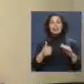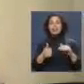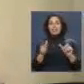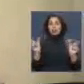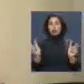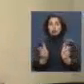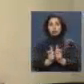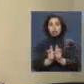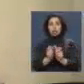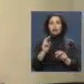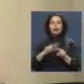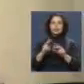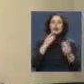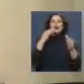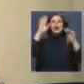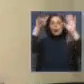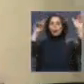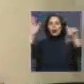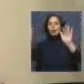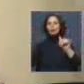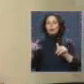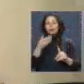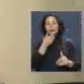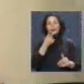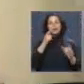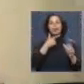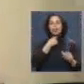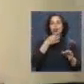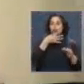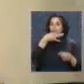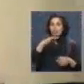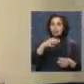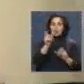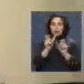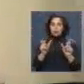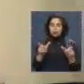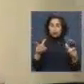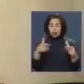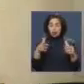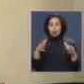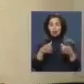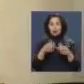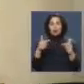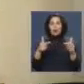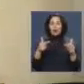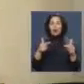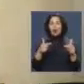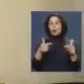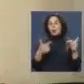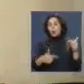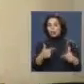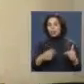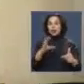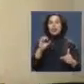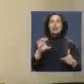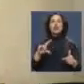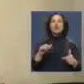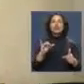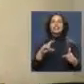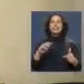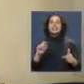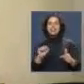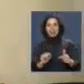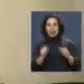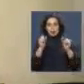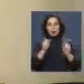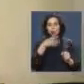llamarlo. Pero también tengo que decir que los ecologistas hemos recolectado las firmas, así que tenemos una cierta autoridad para hablar de